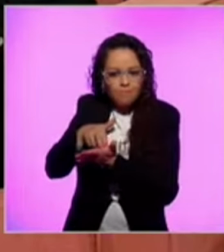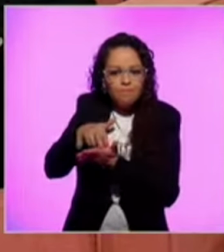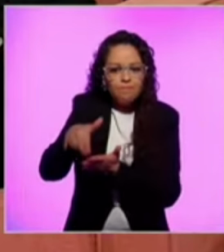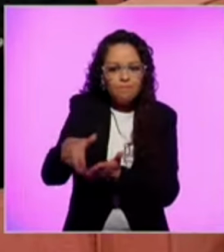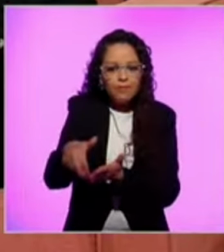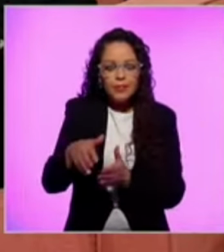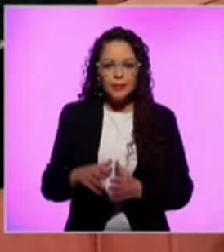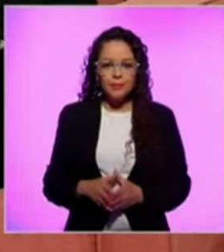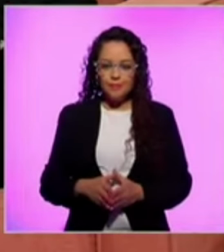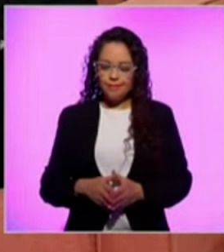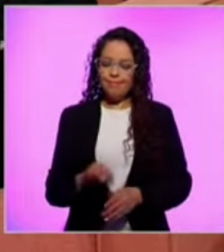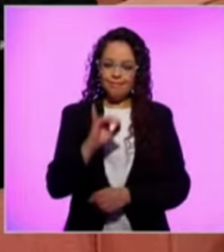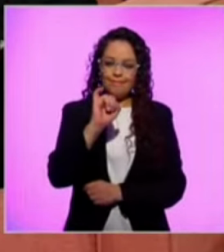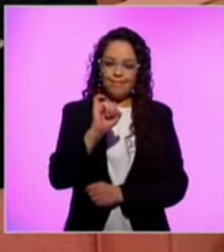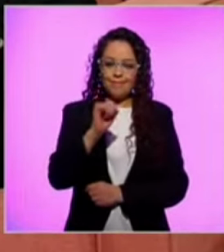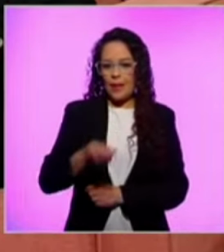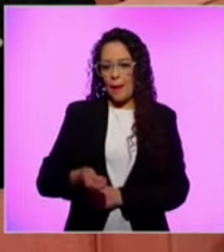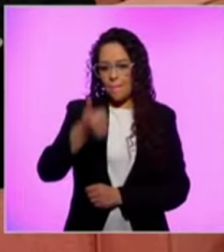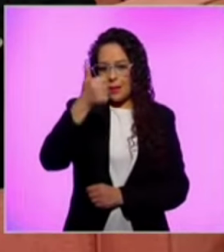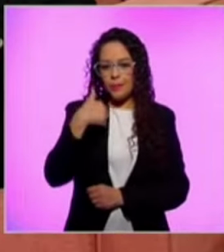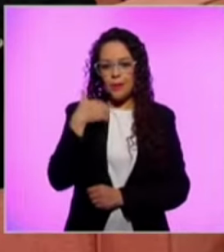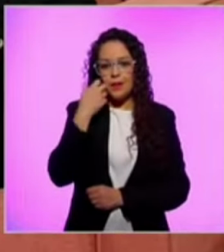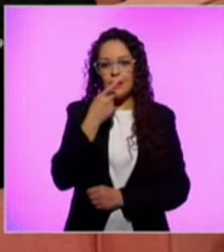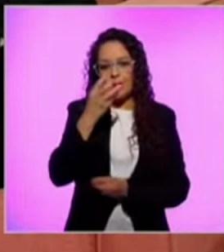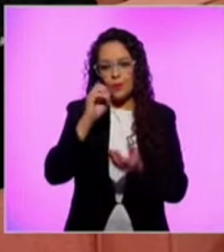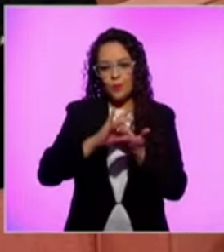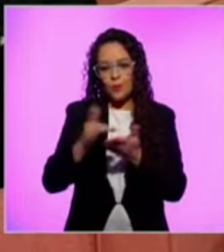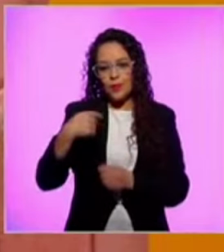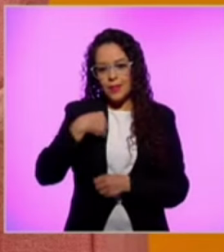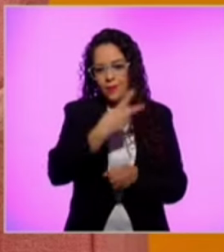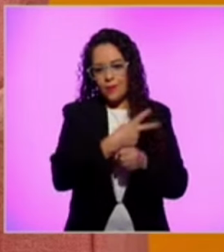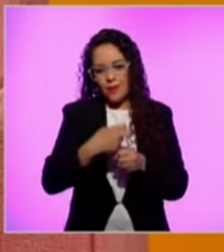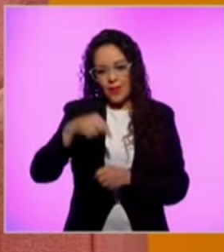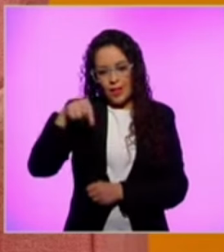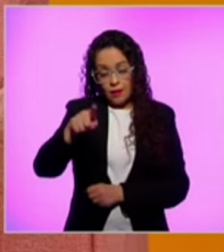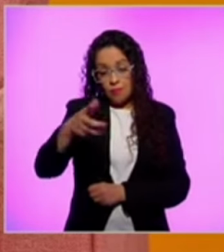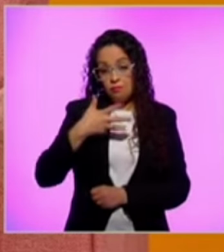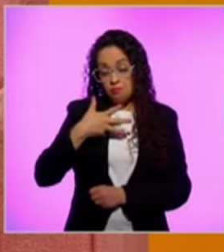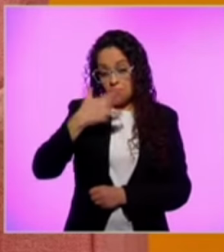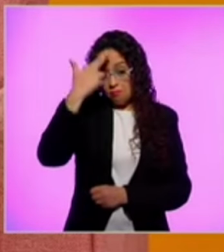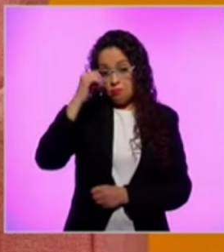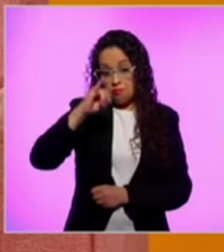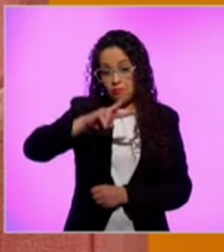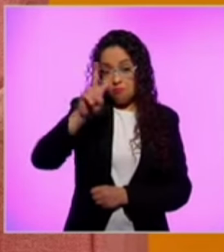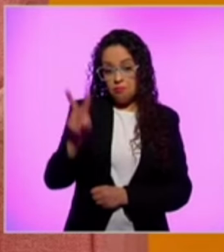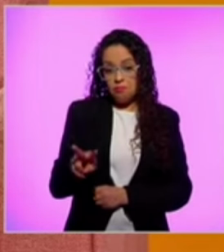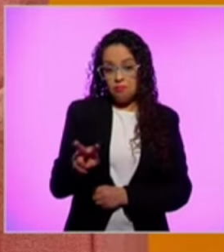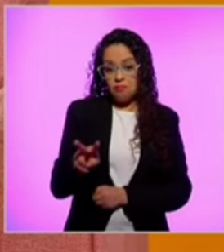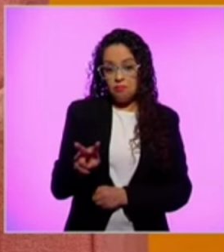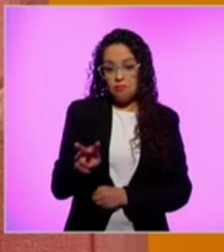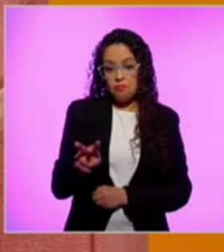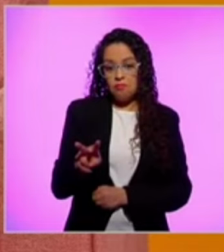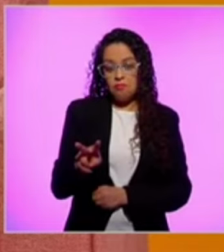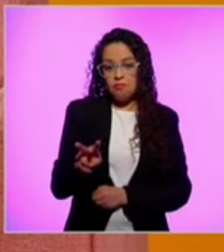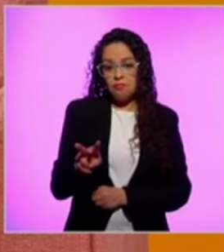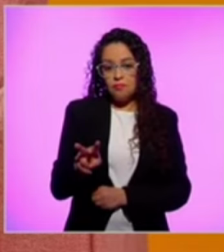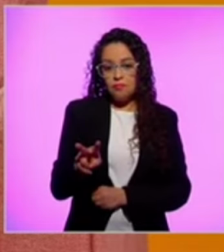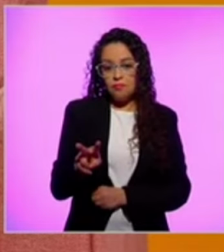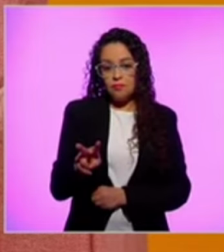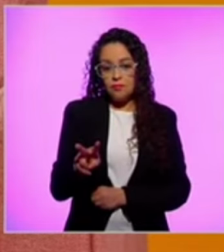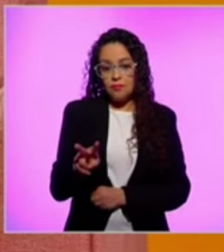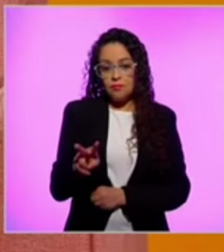Sí, bueno, primero que nada, muchísimas gracias por la invitación. Y tienes toda la razón, no tomas como que un taller para